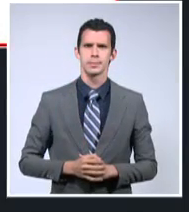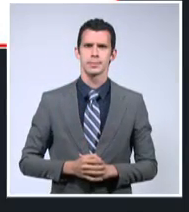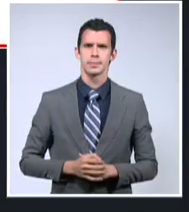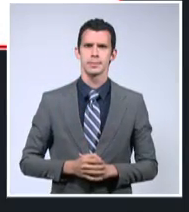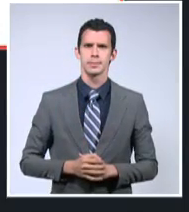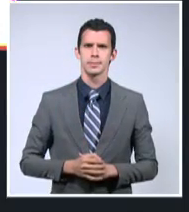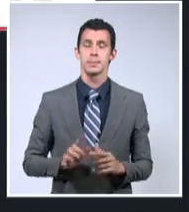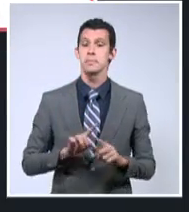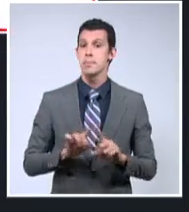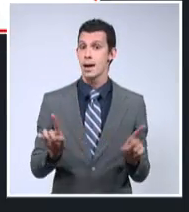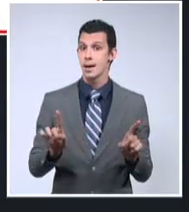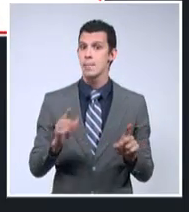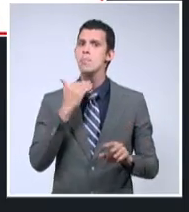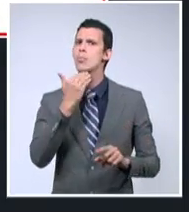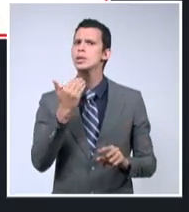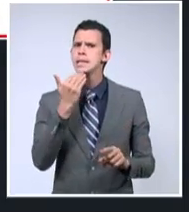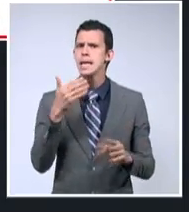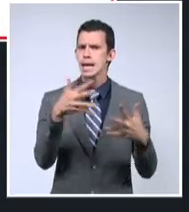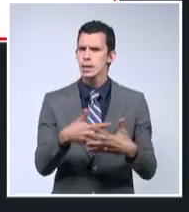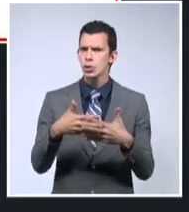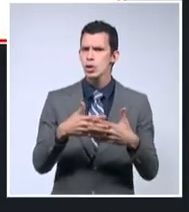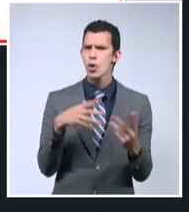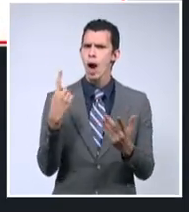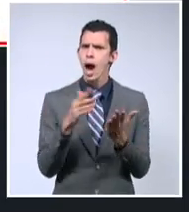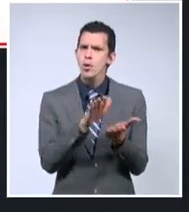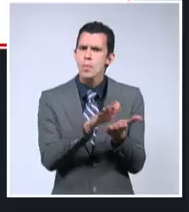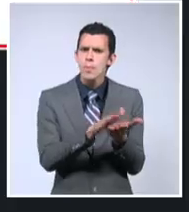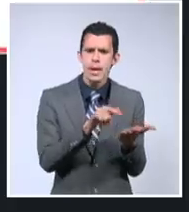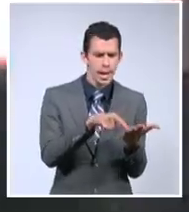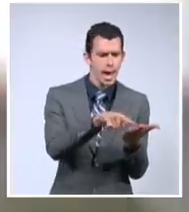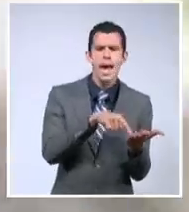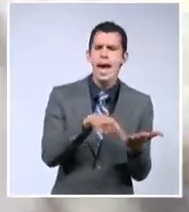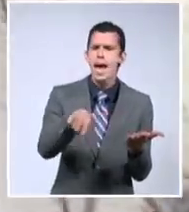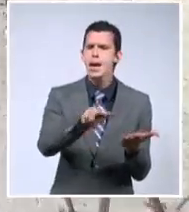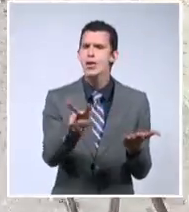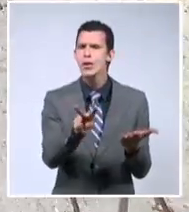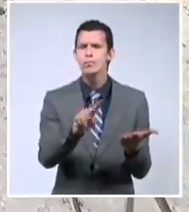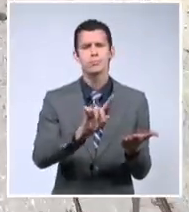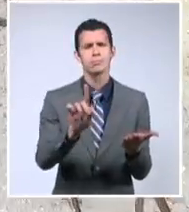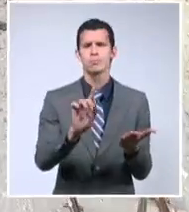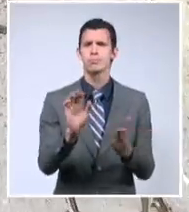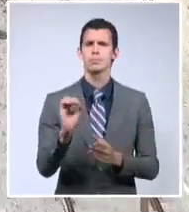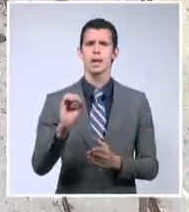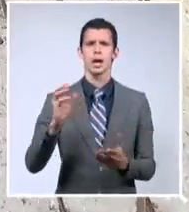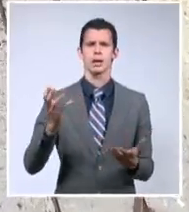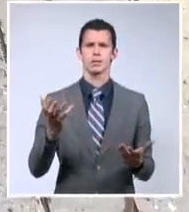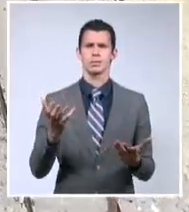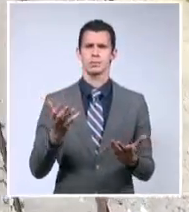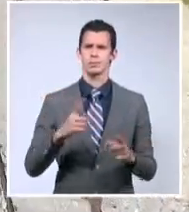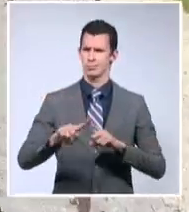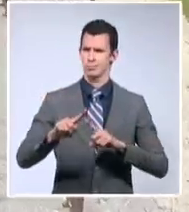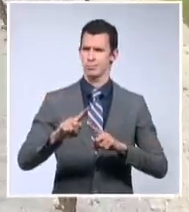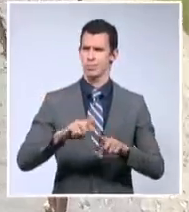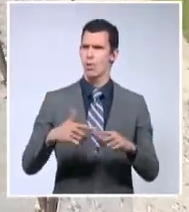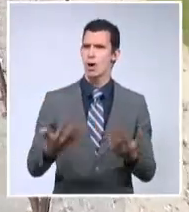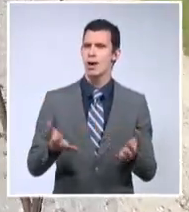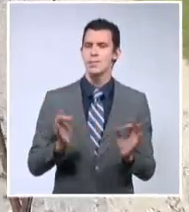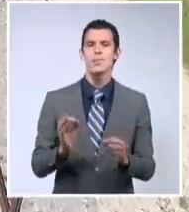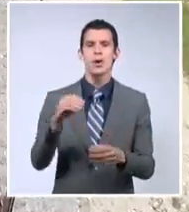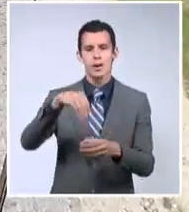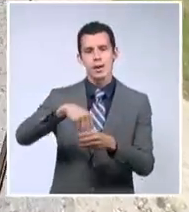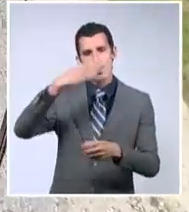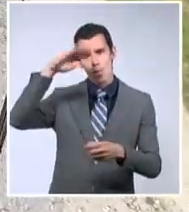pasan desapercibidos. Una mano que los protege mientras continúan sus acciones de reclutamiento de delincuentes e